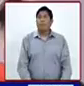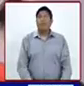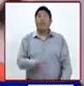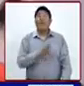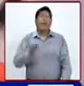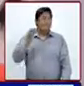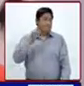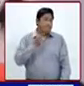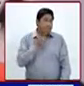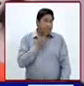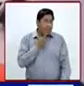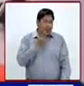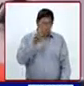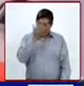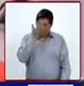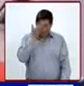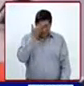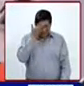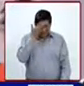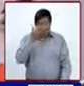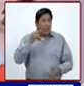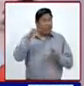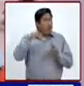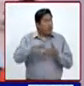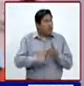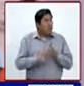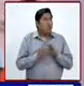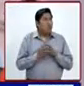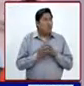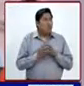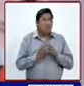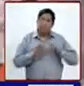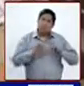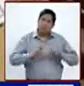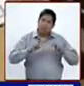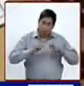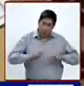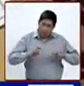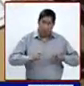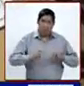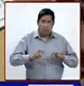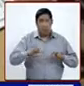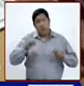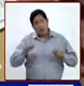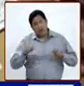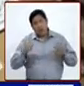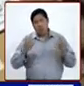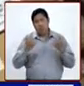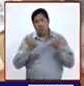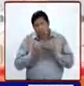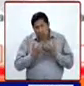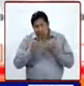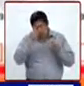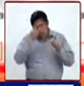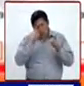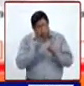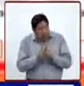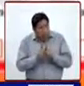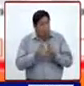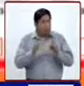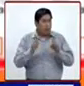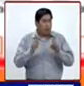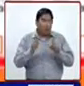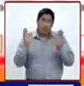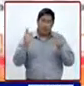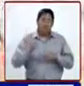Y además el fondo yo creo que se va a ir analizando si coincide o no coincide, tomando en cuenta que el